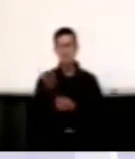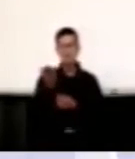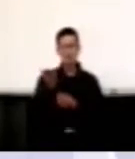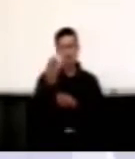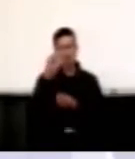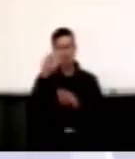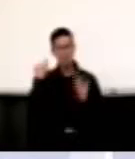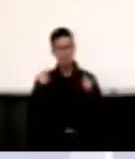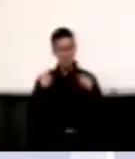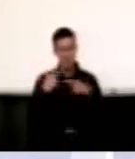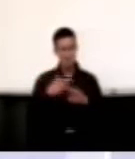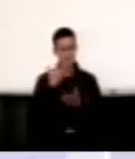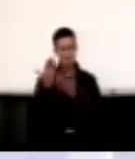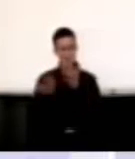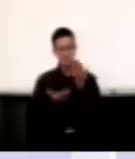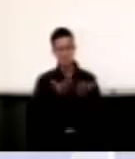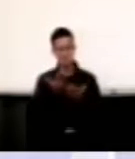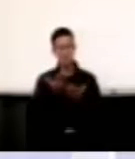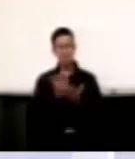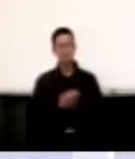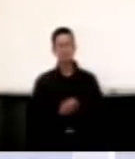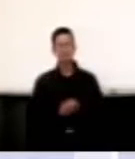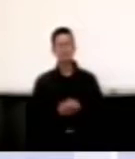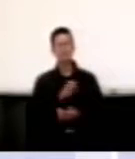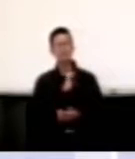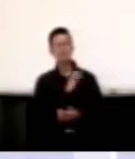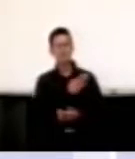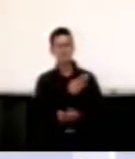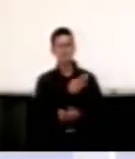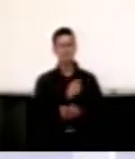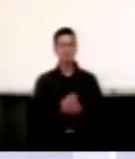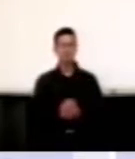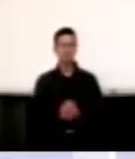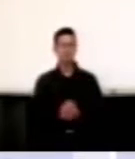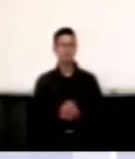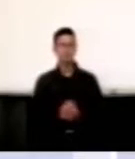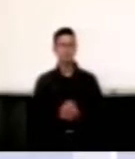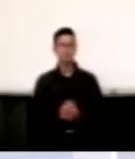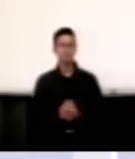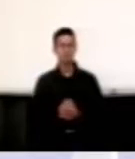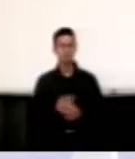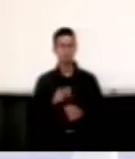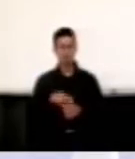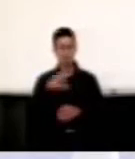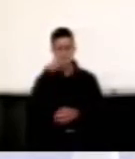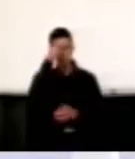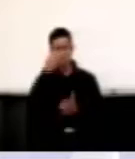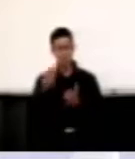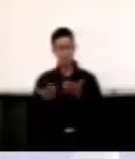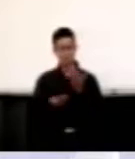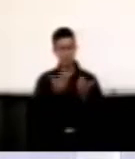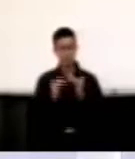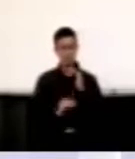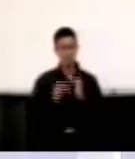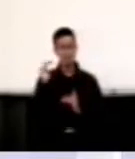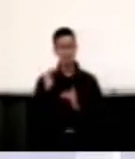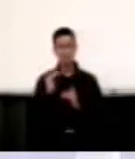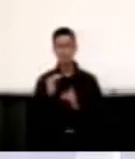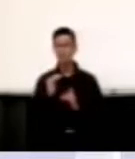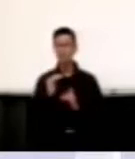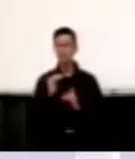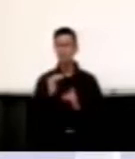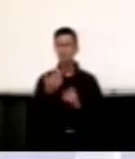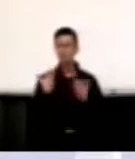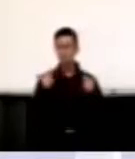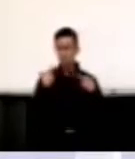Estudios Políticos por la Universidad de Salamanca, España. Doctor en Procesos Políticos Contemporáneos por la Universidad de Salamanca y profesor de